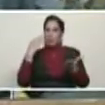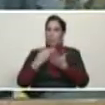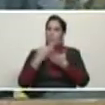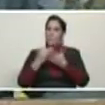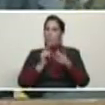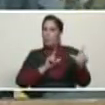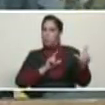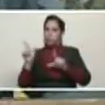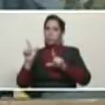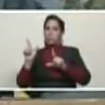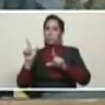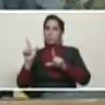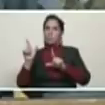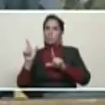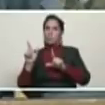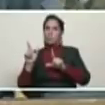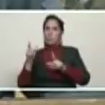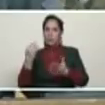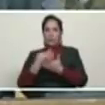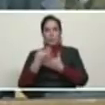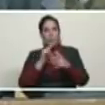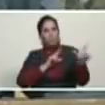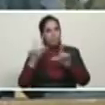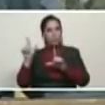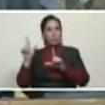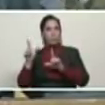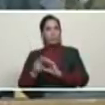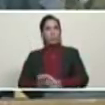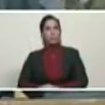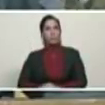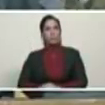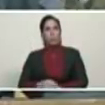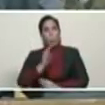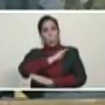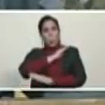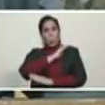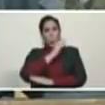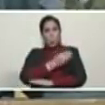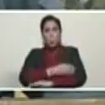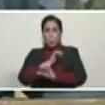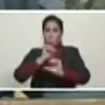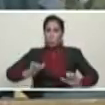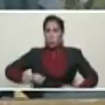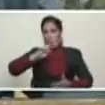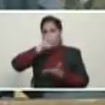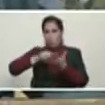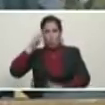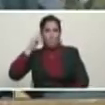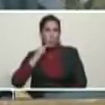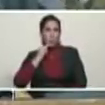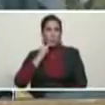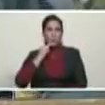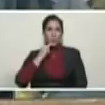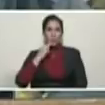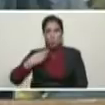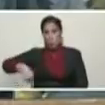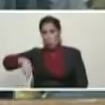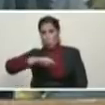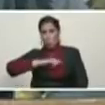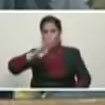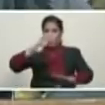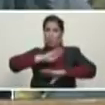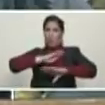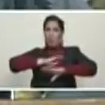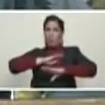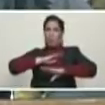listos, siempre listos. La Fuerza Armada Nacional Bolivariana, como la que tenemos, tiene que